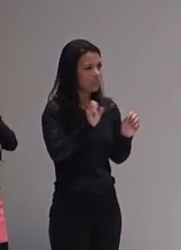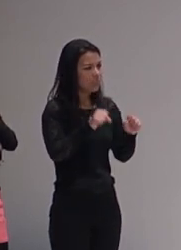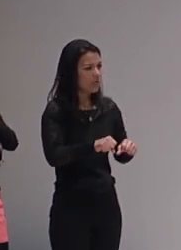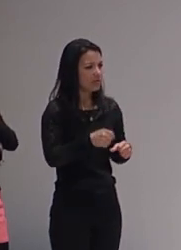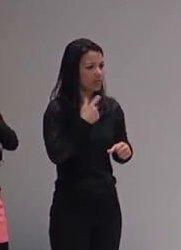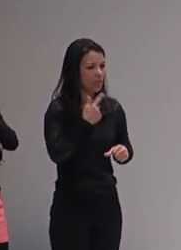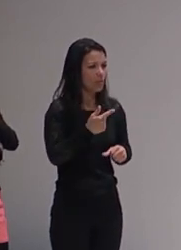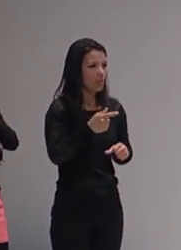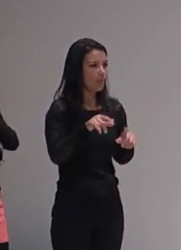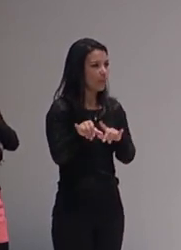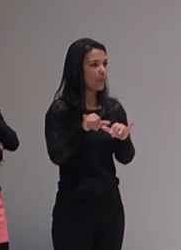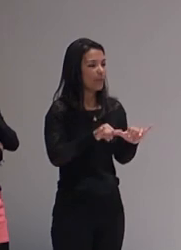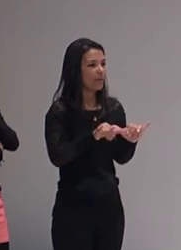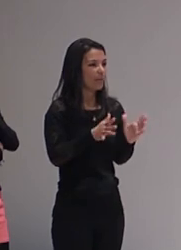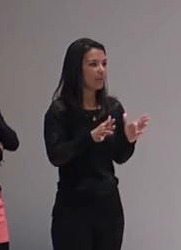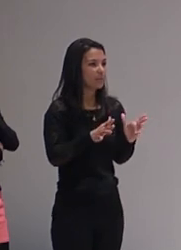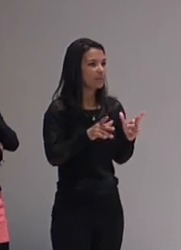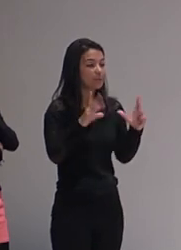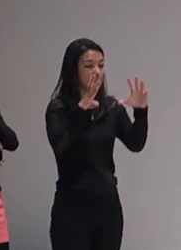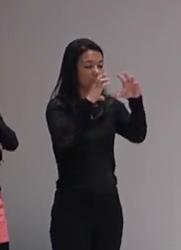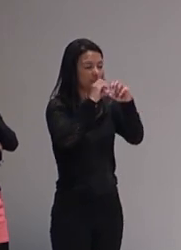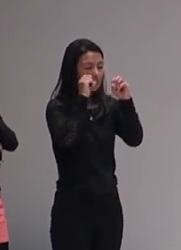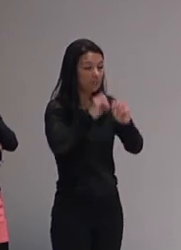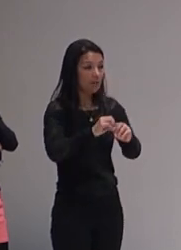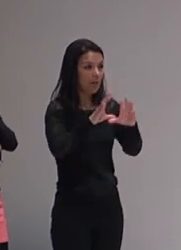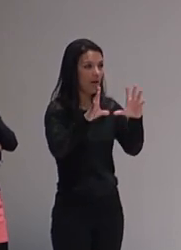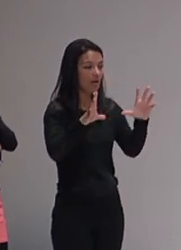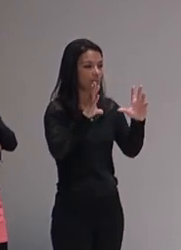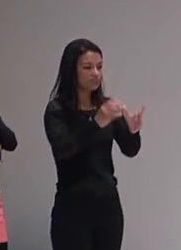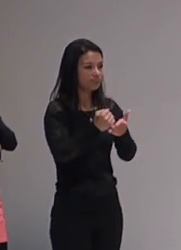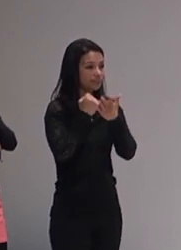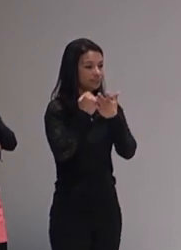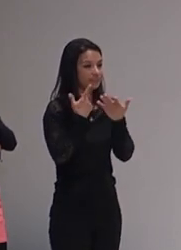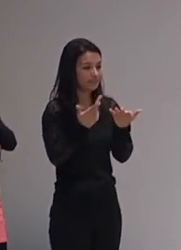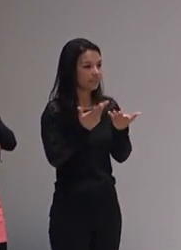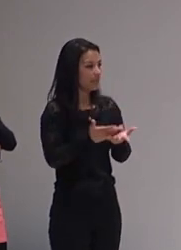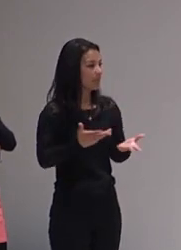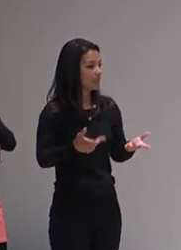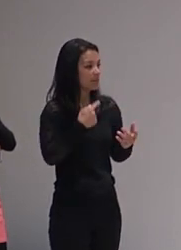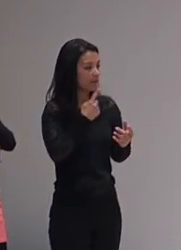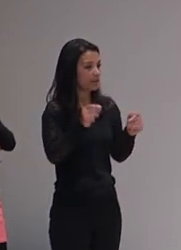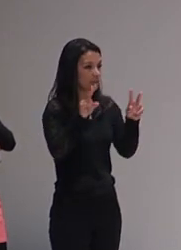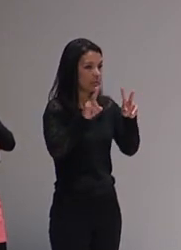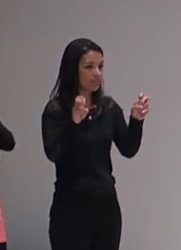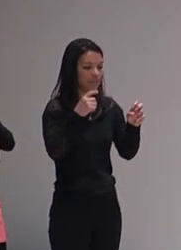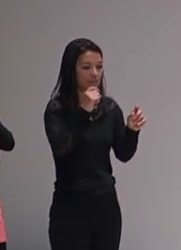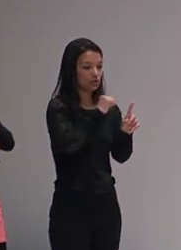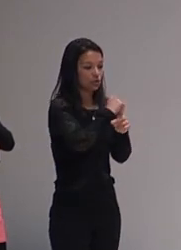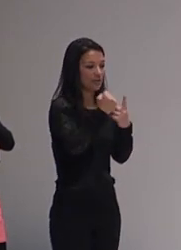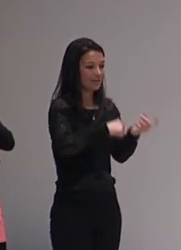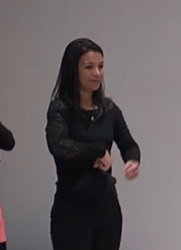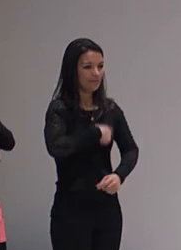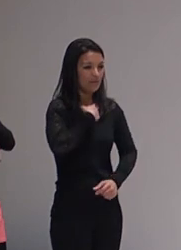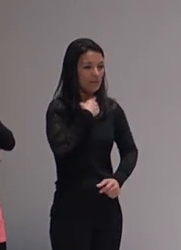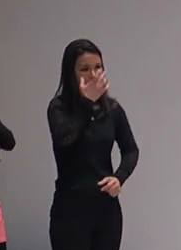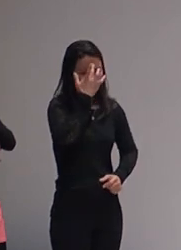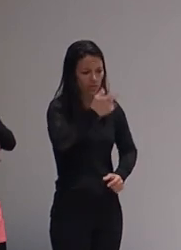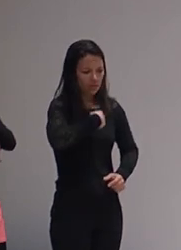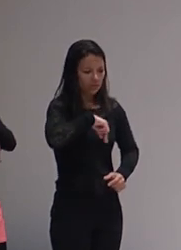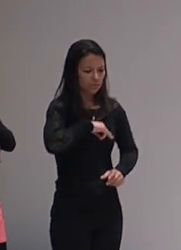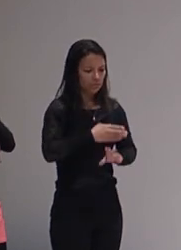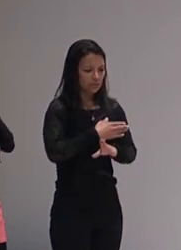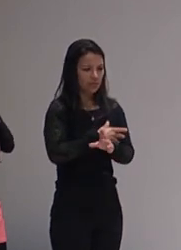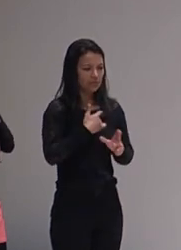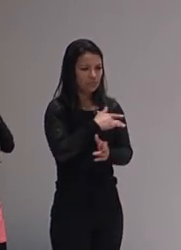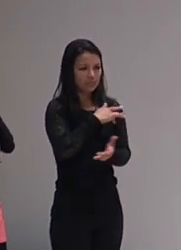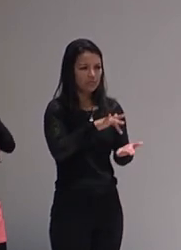al final del túnel. Y yo la pregunta que le hago a la, comillas, sociedad civil es, ¿por qué nosotros caemos en el